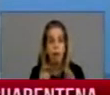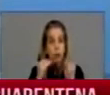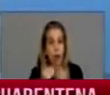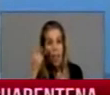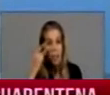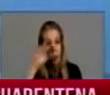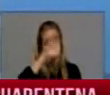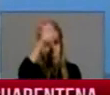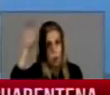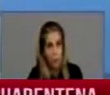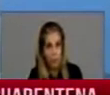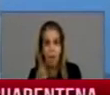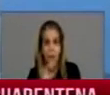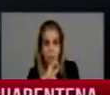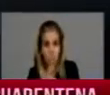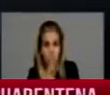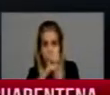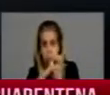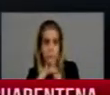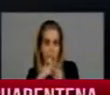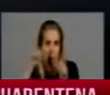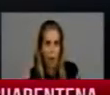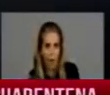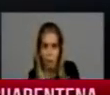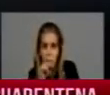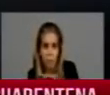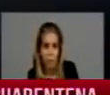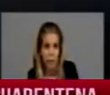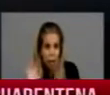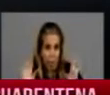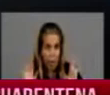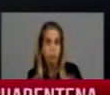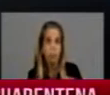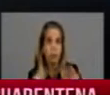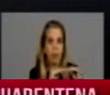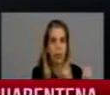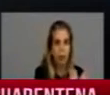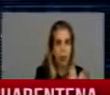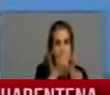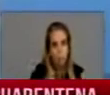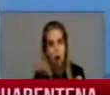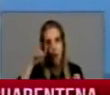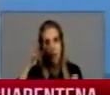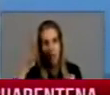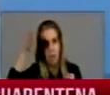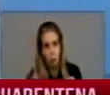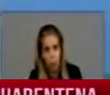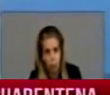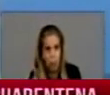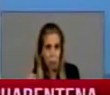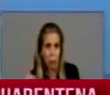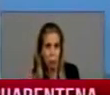circulación comunitaria del virus. Esto quiere decir que más del 85% del país ha logrado este